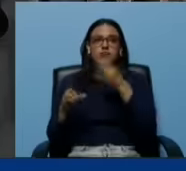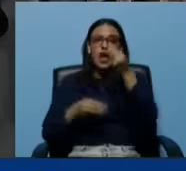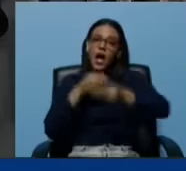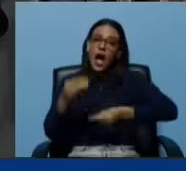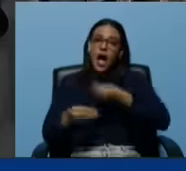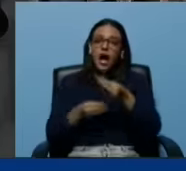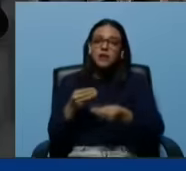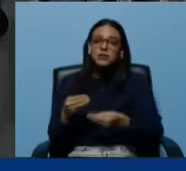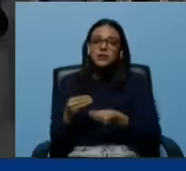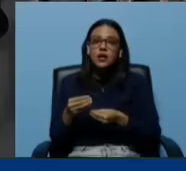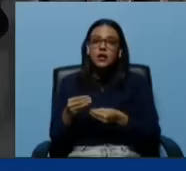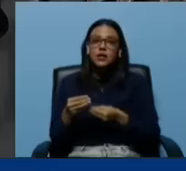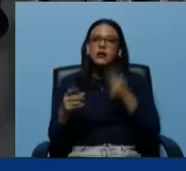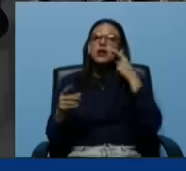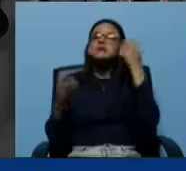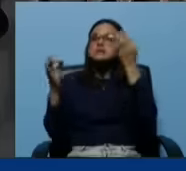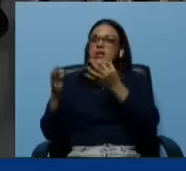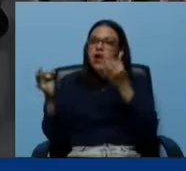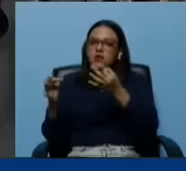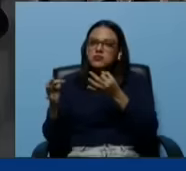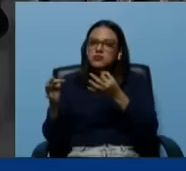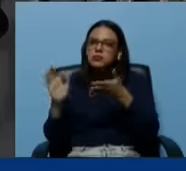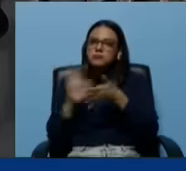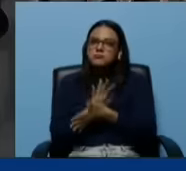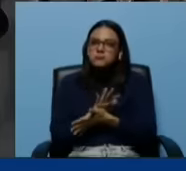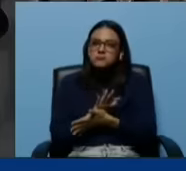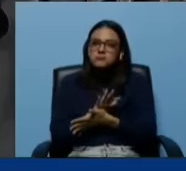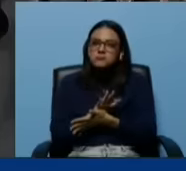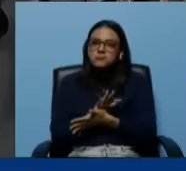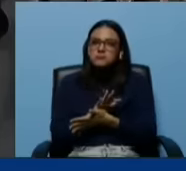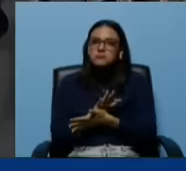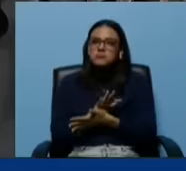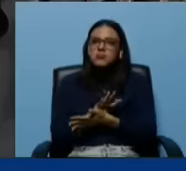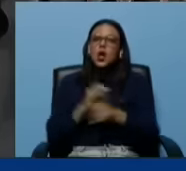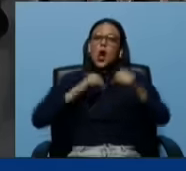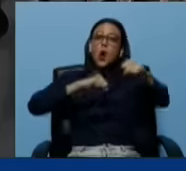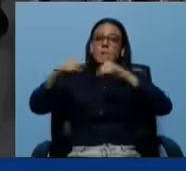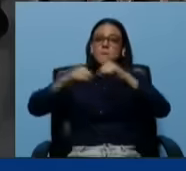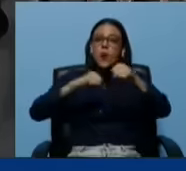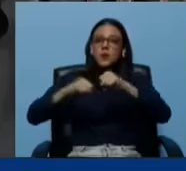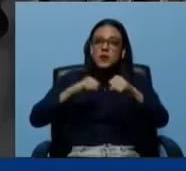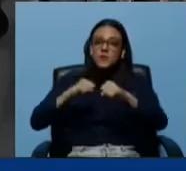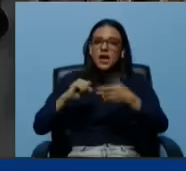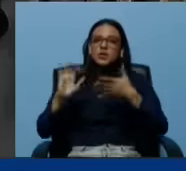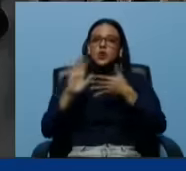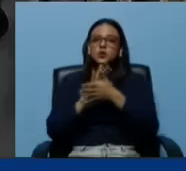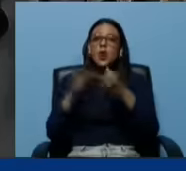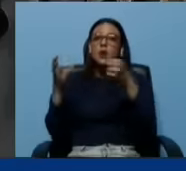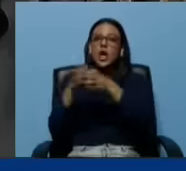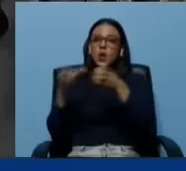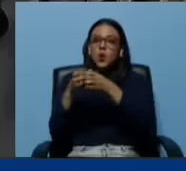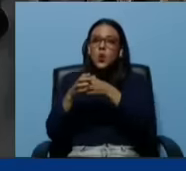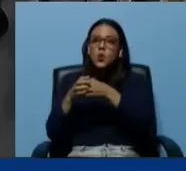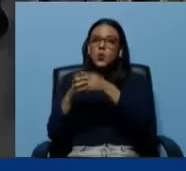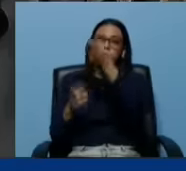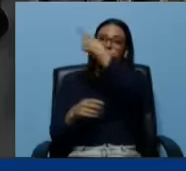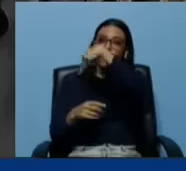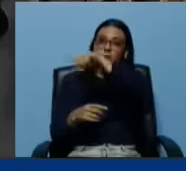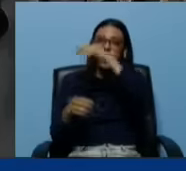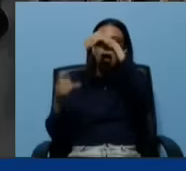2009, reconocieron el movimiento reaccionario de grupos imperialistas